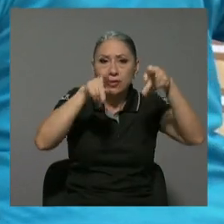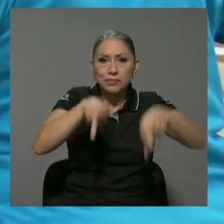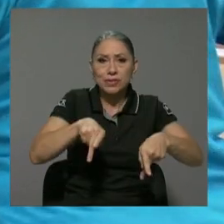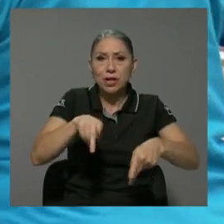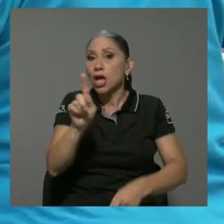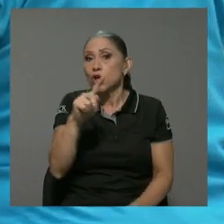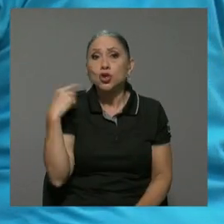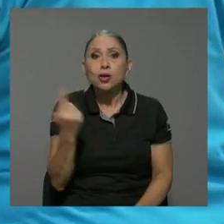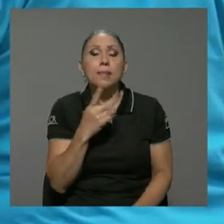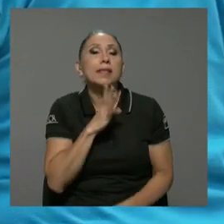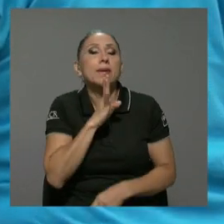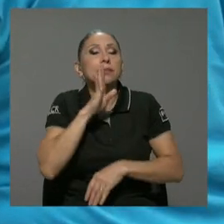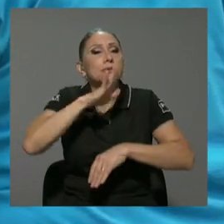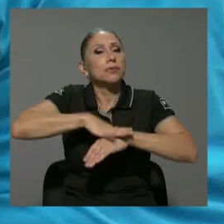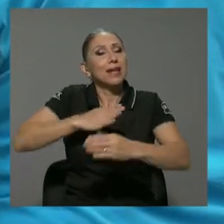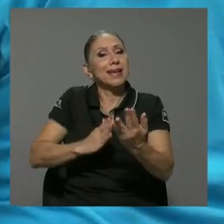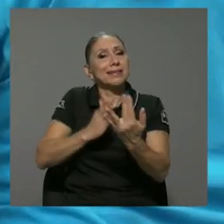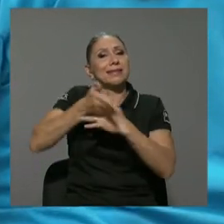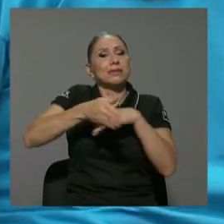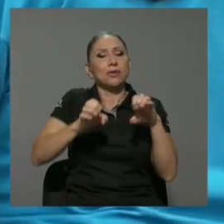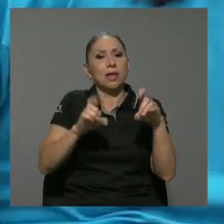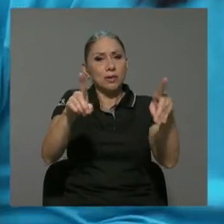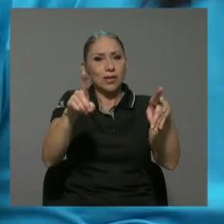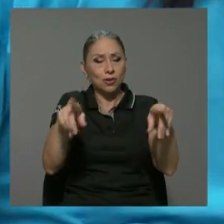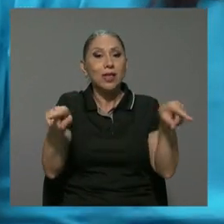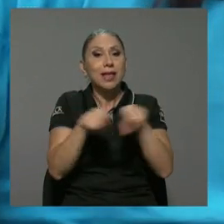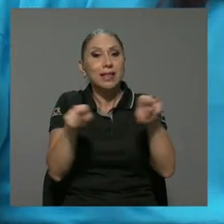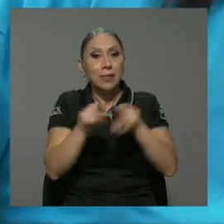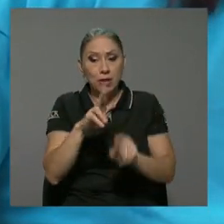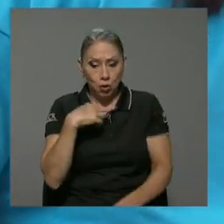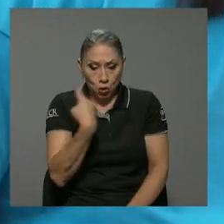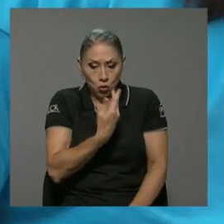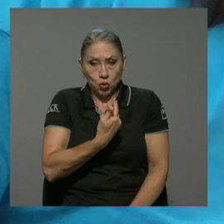educación, sino también lo que nosotros